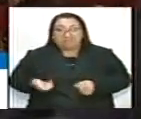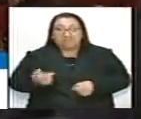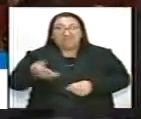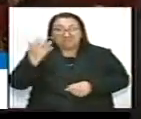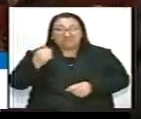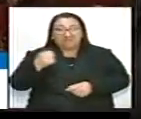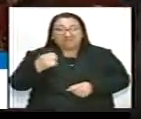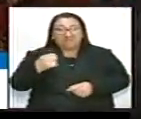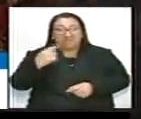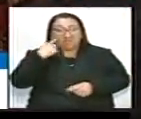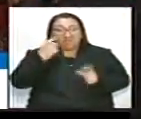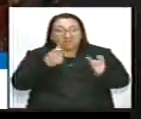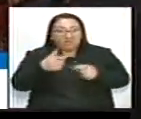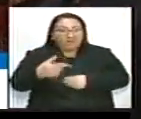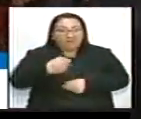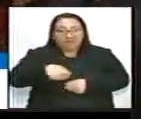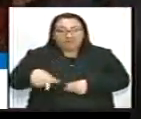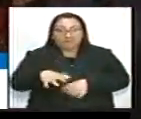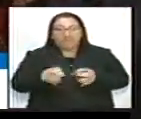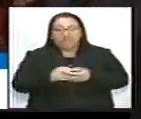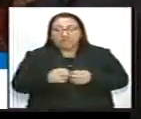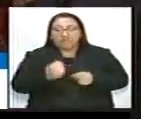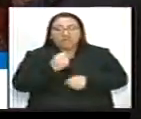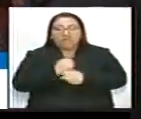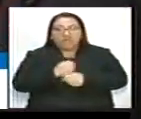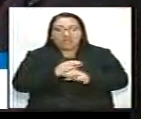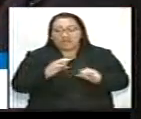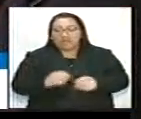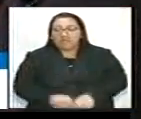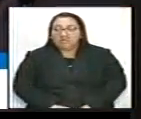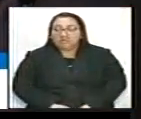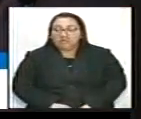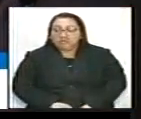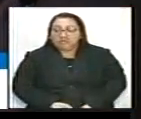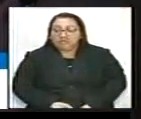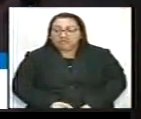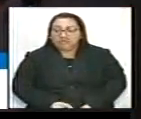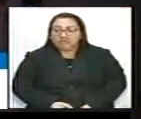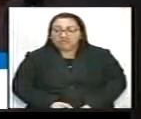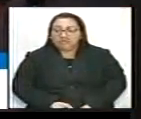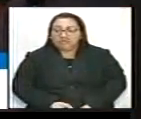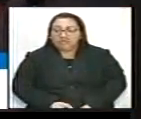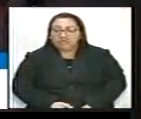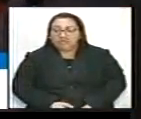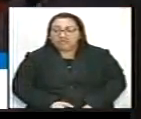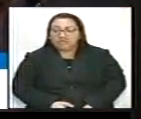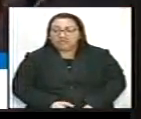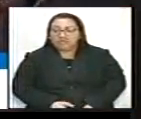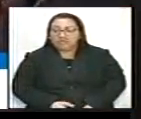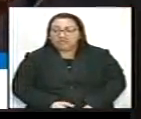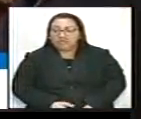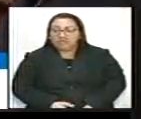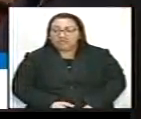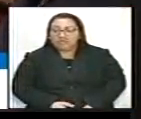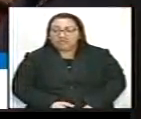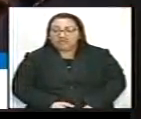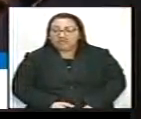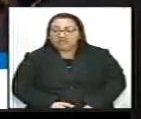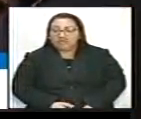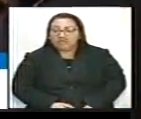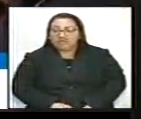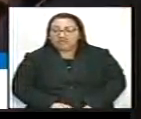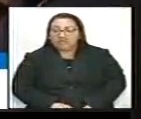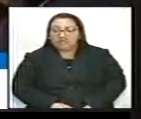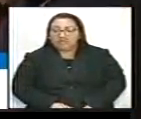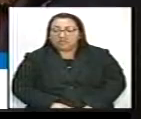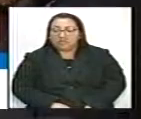es aplicarla, y hay que estar detrás a efectos de que podamos nosotros ver los resultados de la legislación